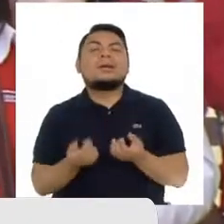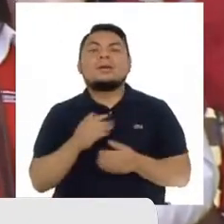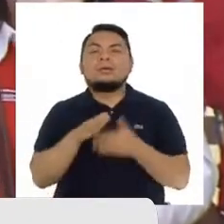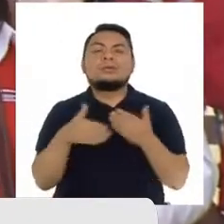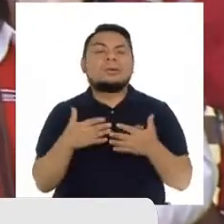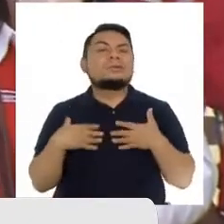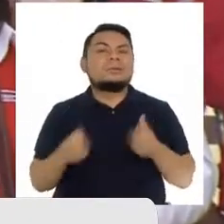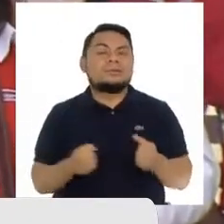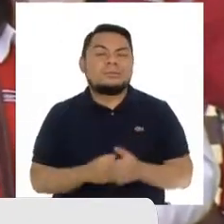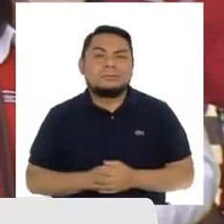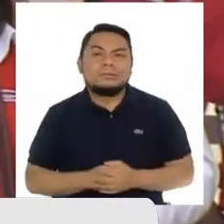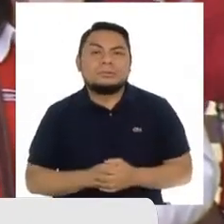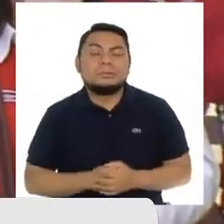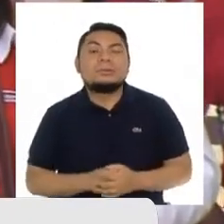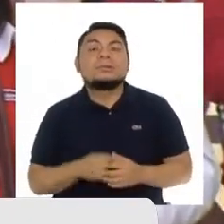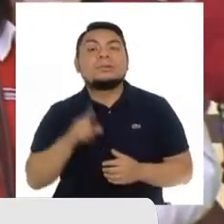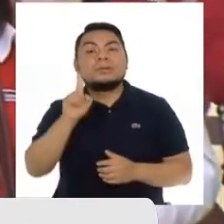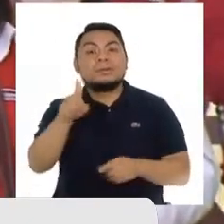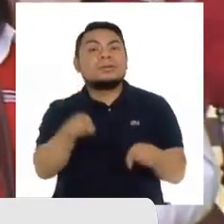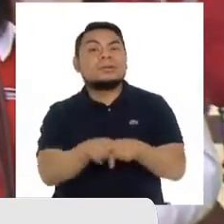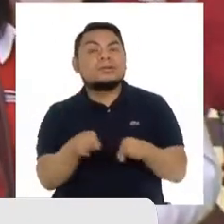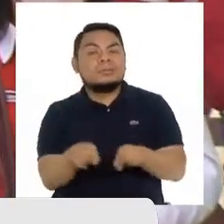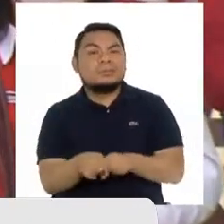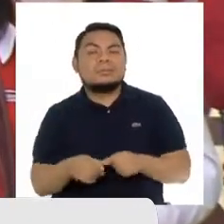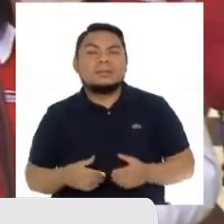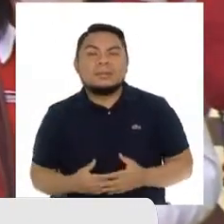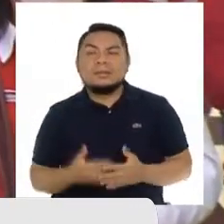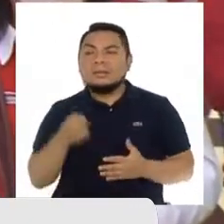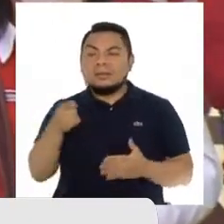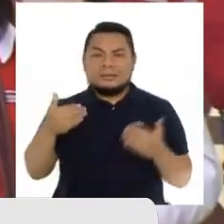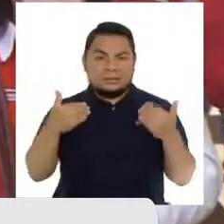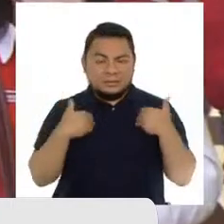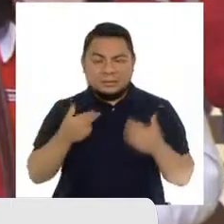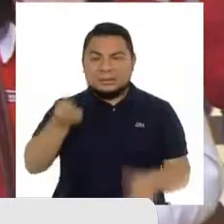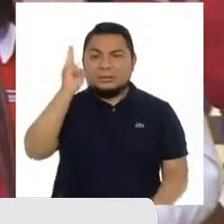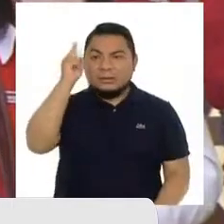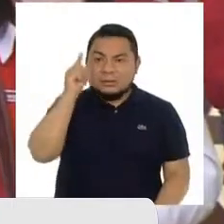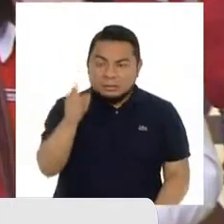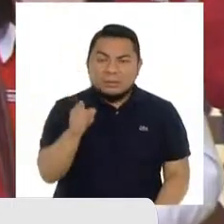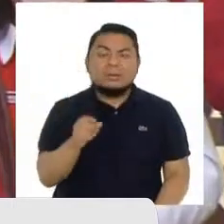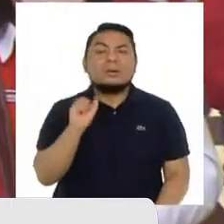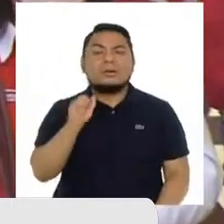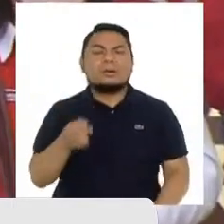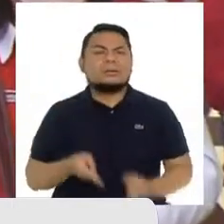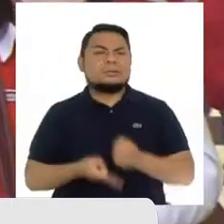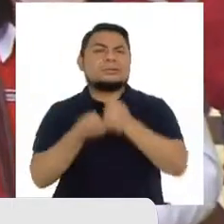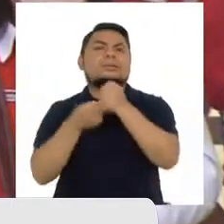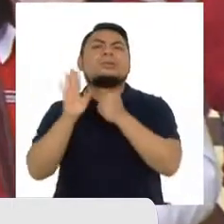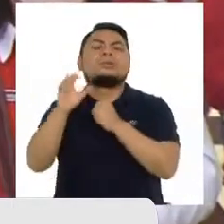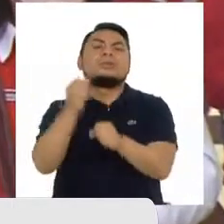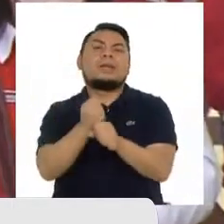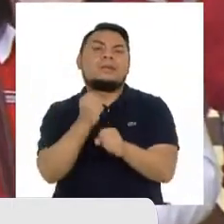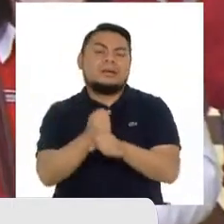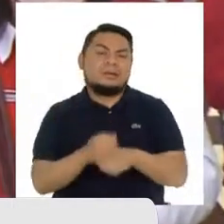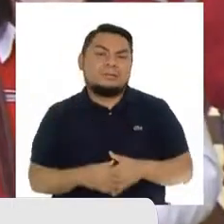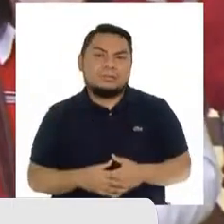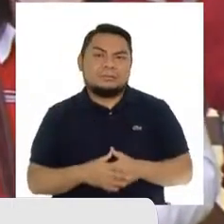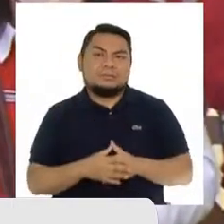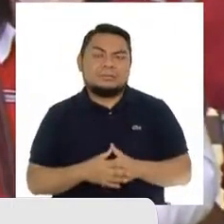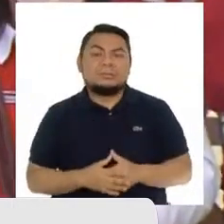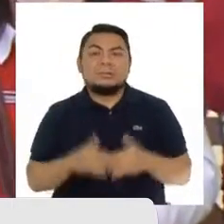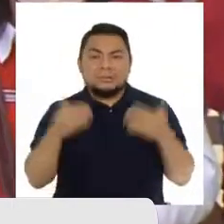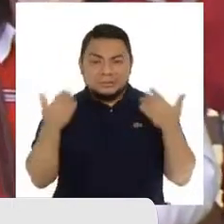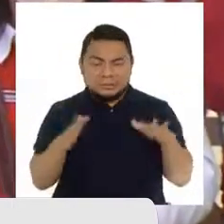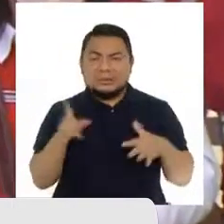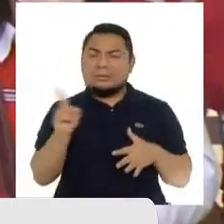de salud sino también tener maestros con seguridad en su trabajo que